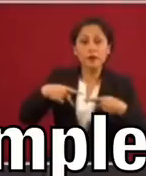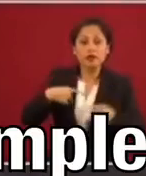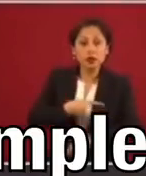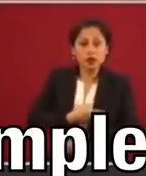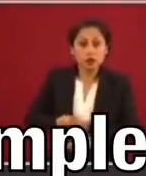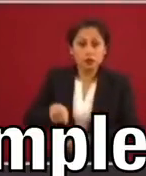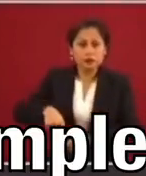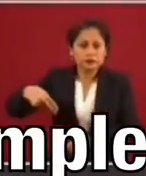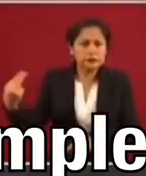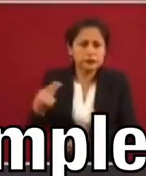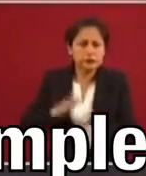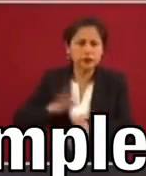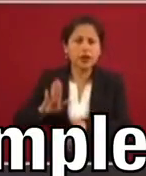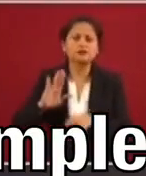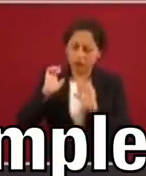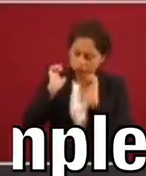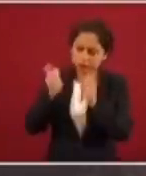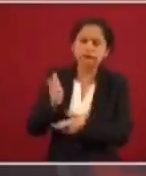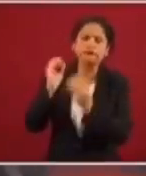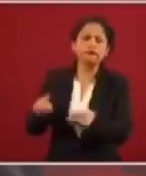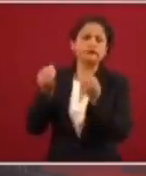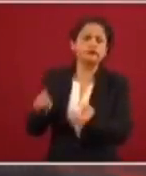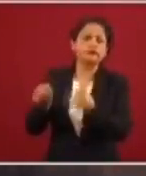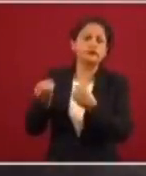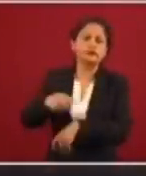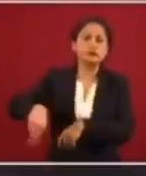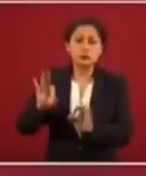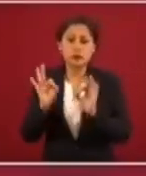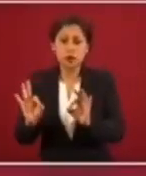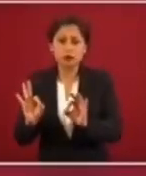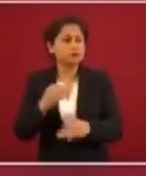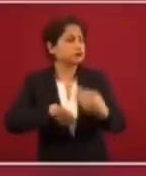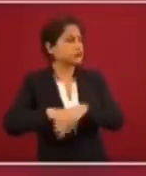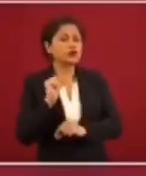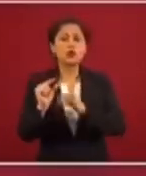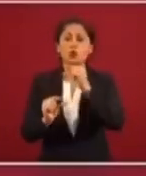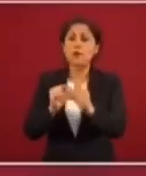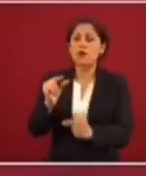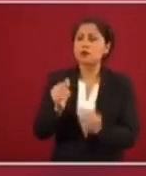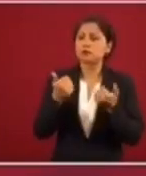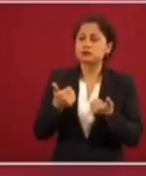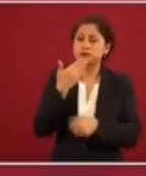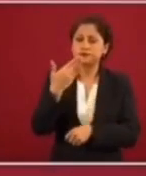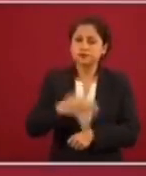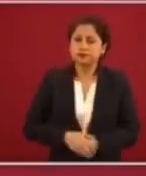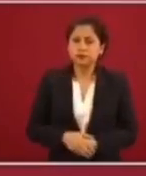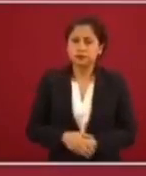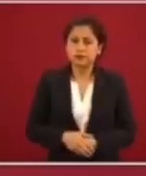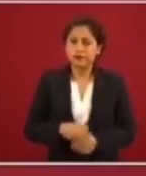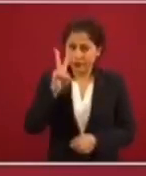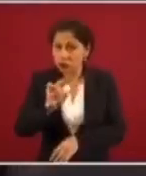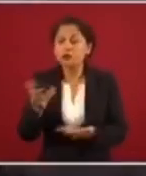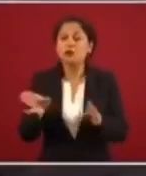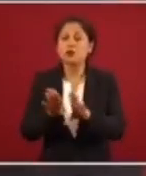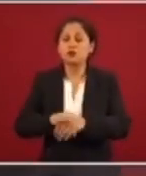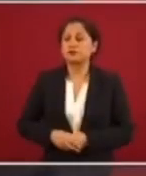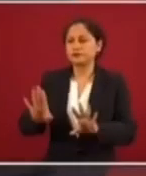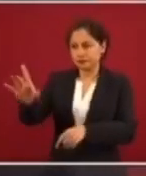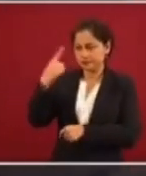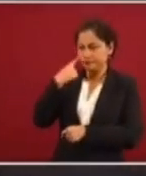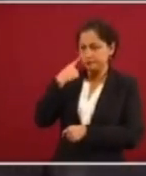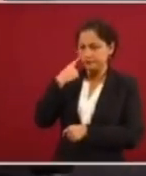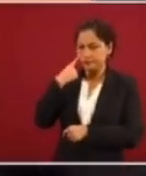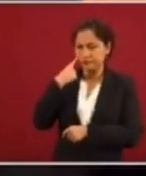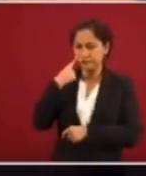estar bien todos. No hay cosa más bella, más sublime que el amor al prójimo. No hay ninguna